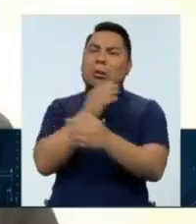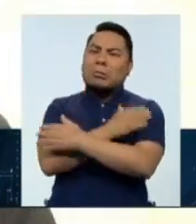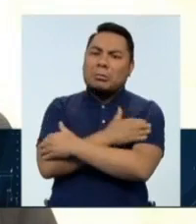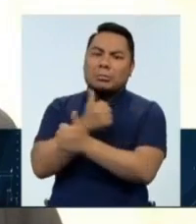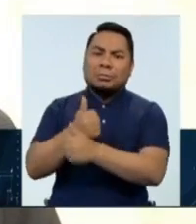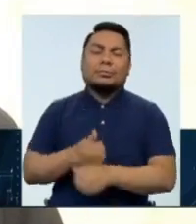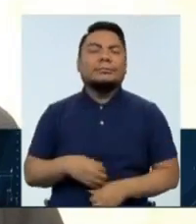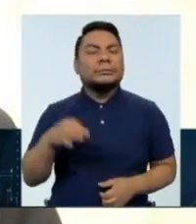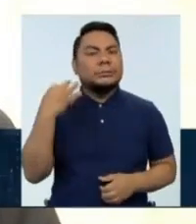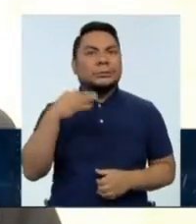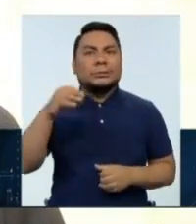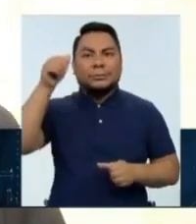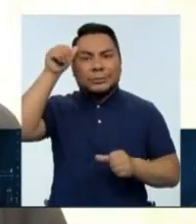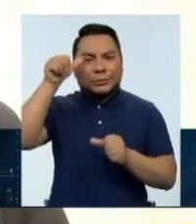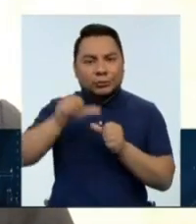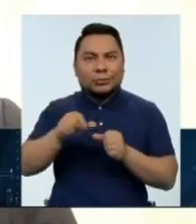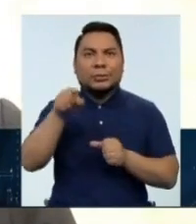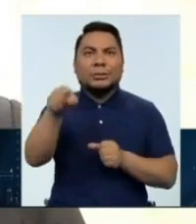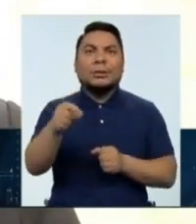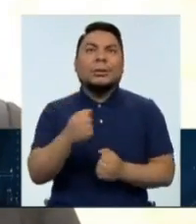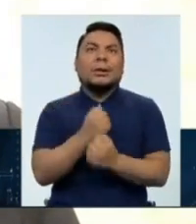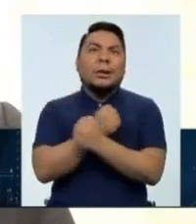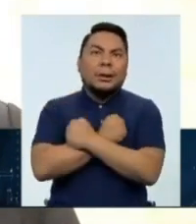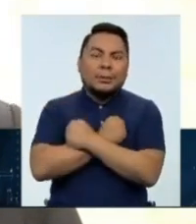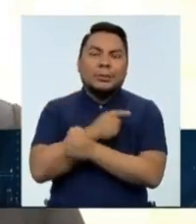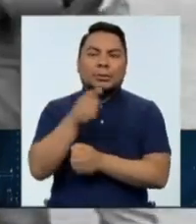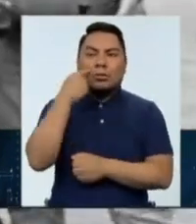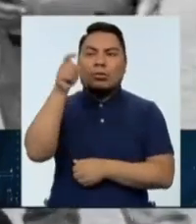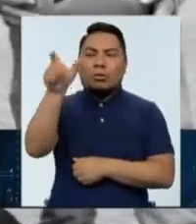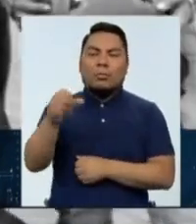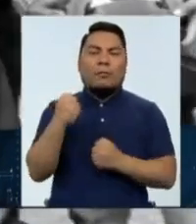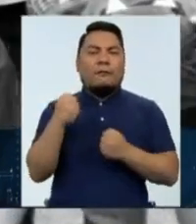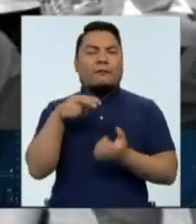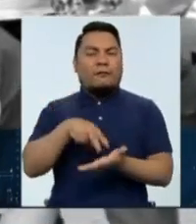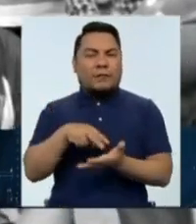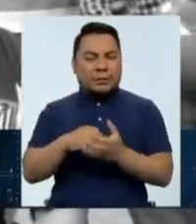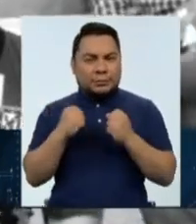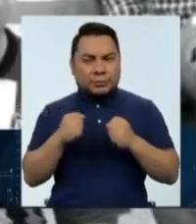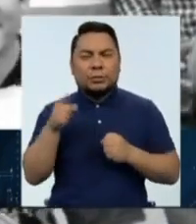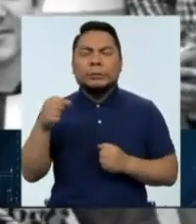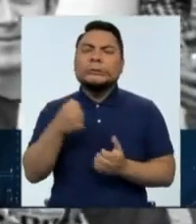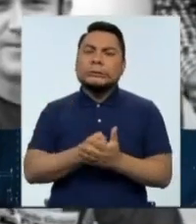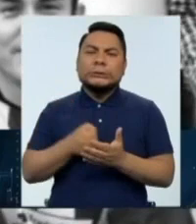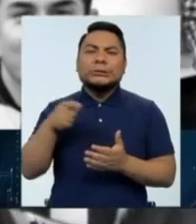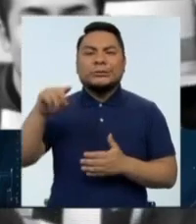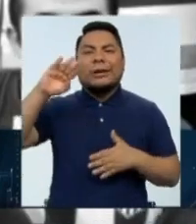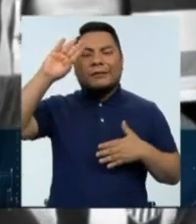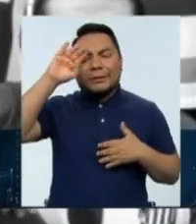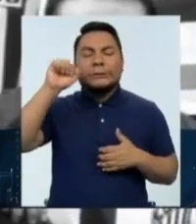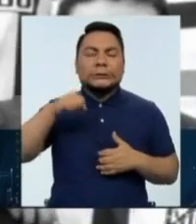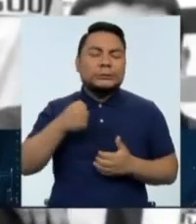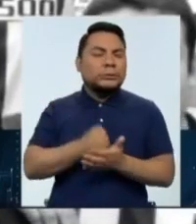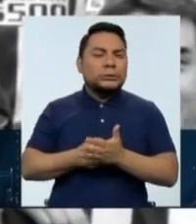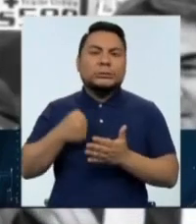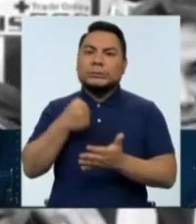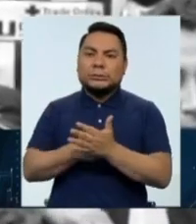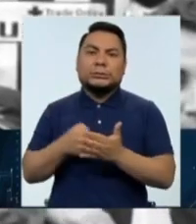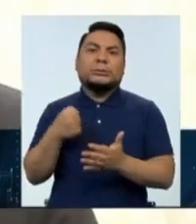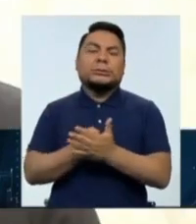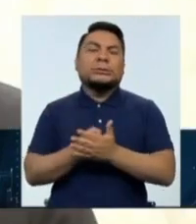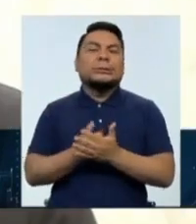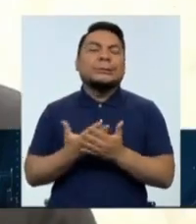te recordaremos con cariño, como un hombre fuerte, valiente, que luchó a pesar de las circunstancias de cualquier